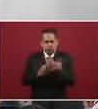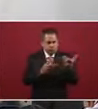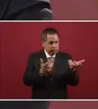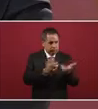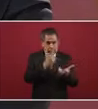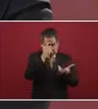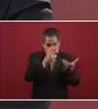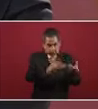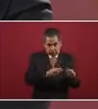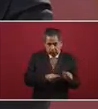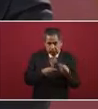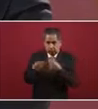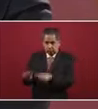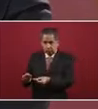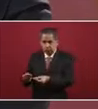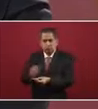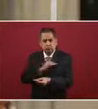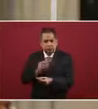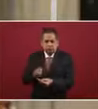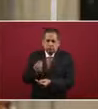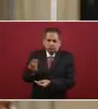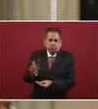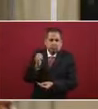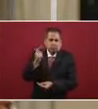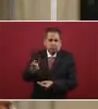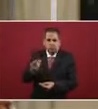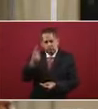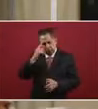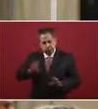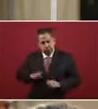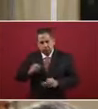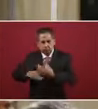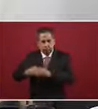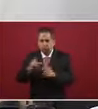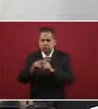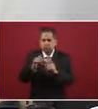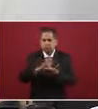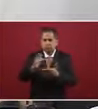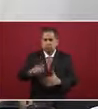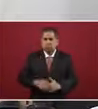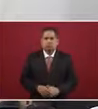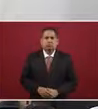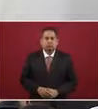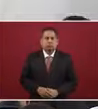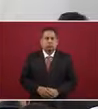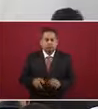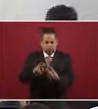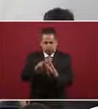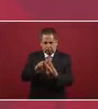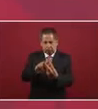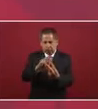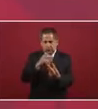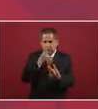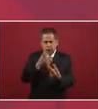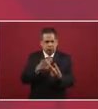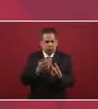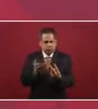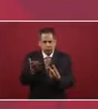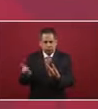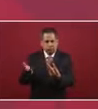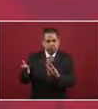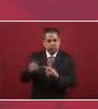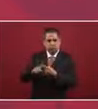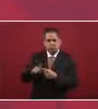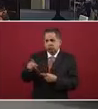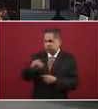creación científica, válgame, pues pueda aportarse aquí para beneficio de la nación. Muchas gracias. Sí, en los dos casos le voy a pedir